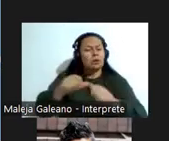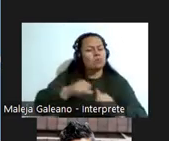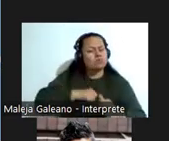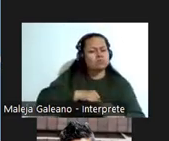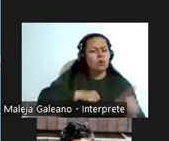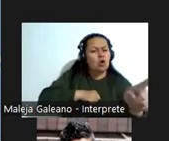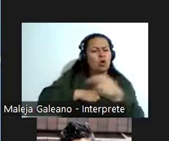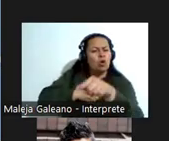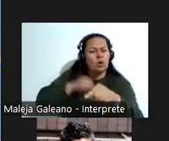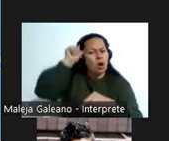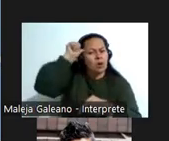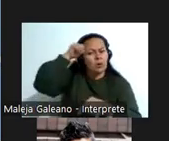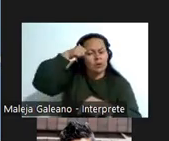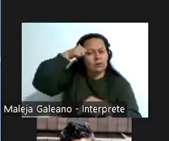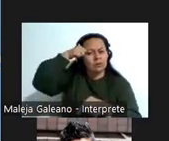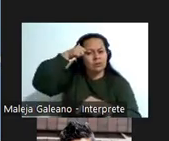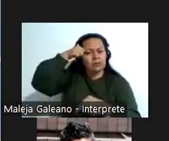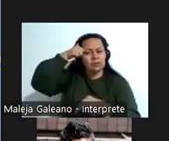recuerdo,